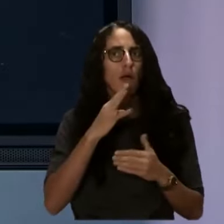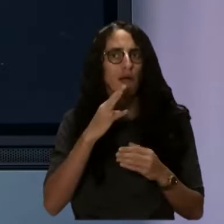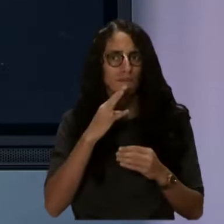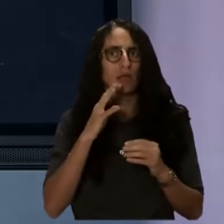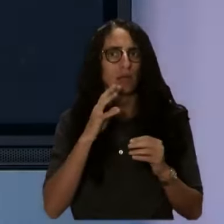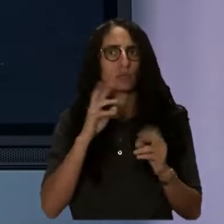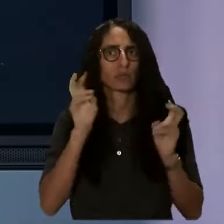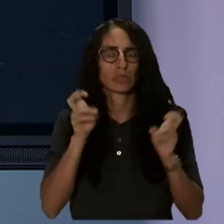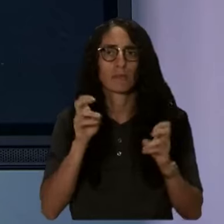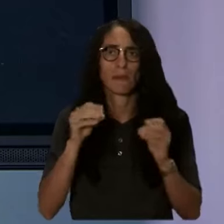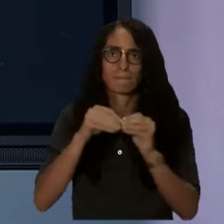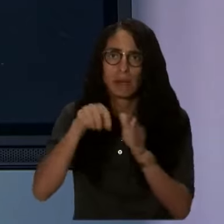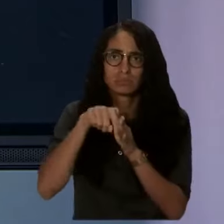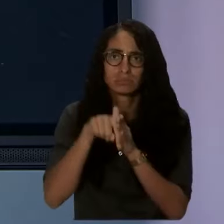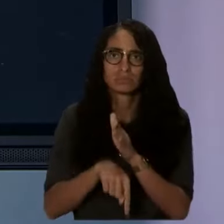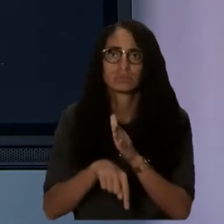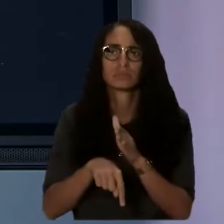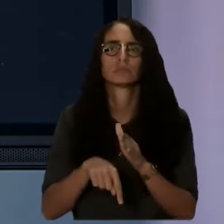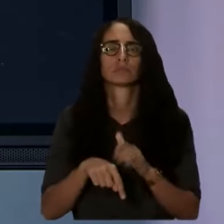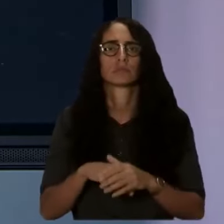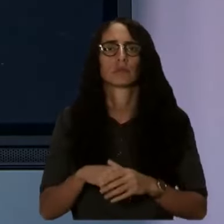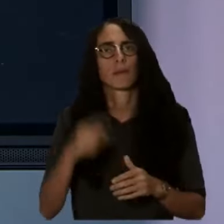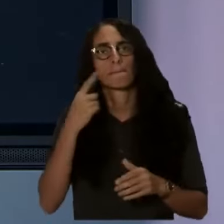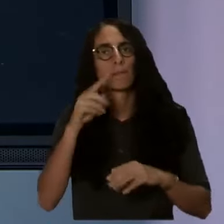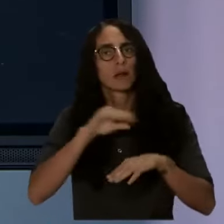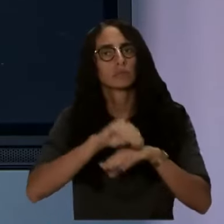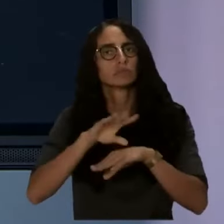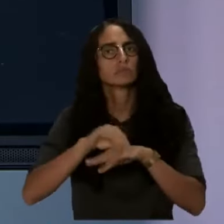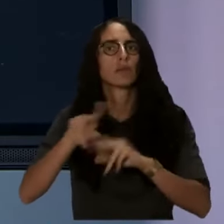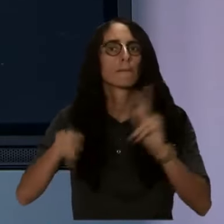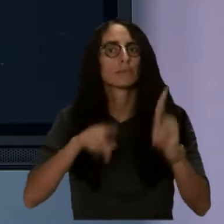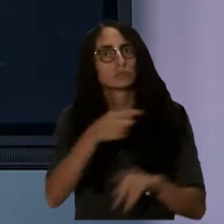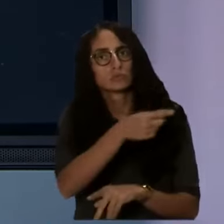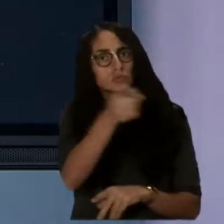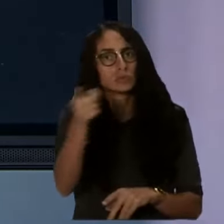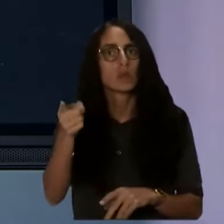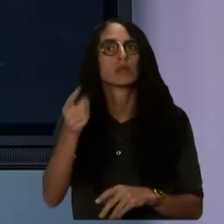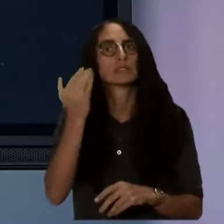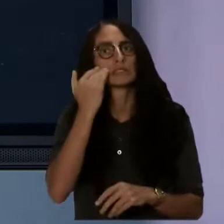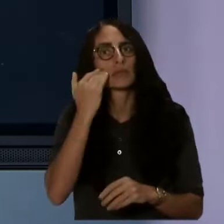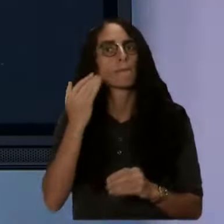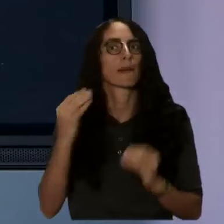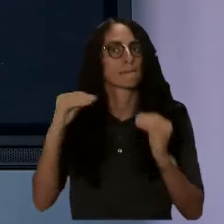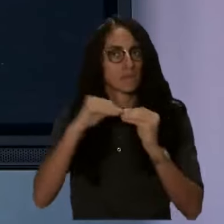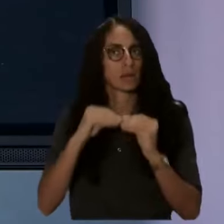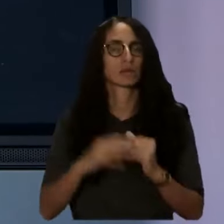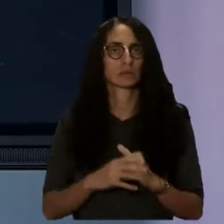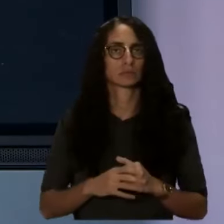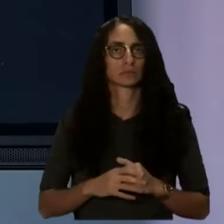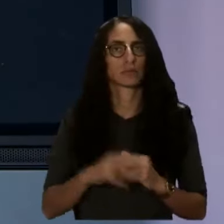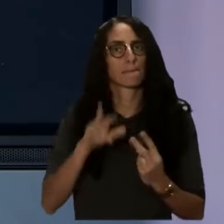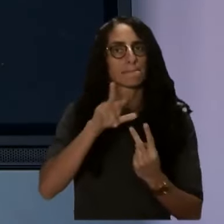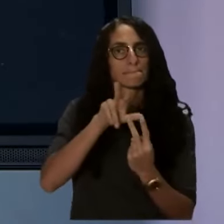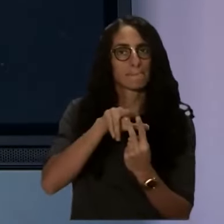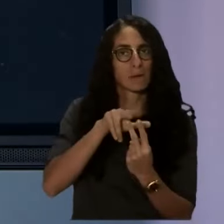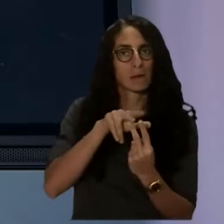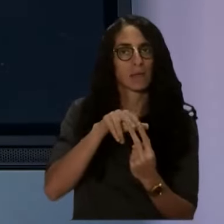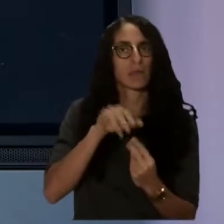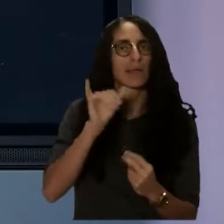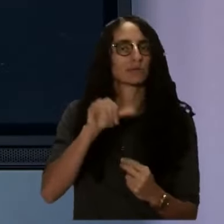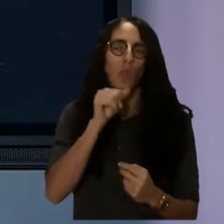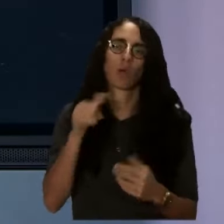bien importante podemos entrar en otros detalles Para orientar a la comunidad a nuestro pueblo a las personas a las parejas que esto no es